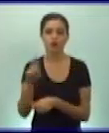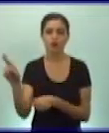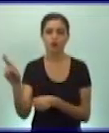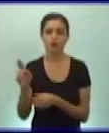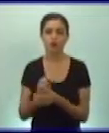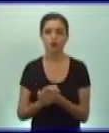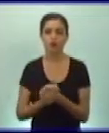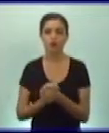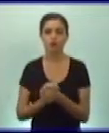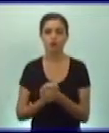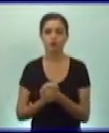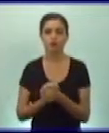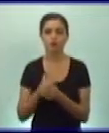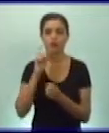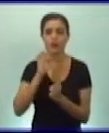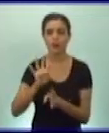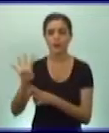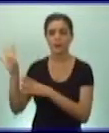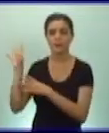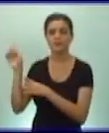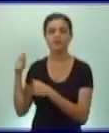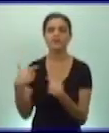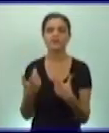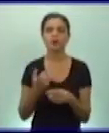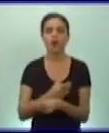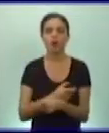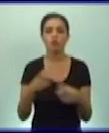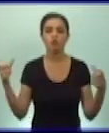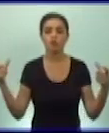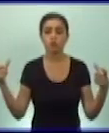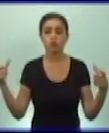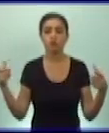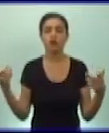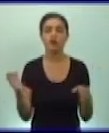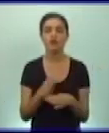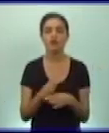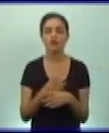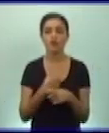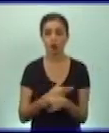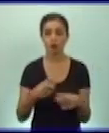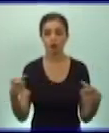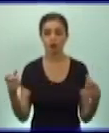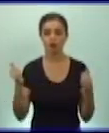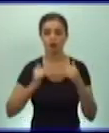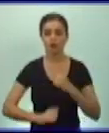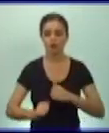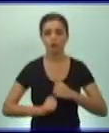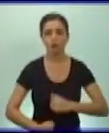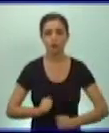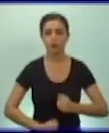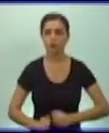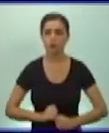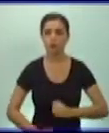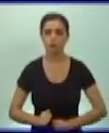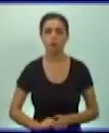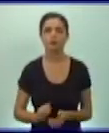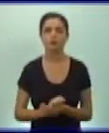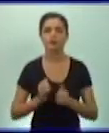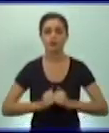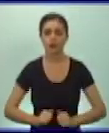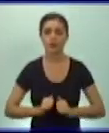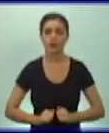reconocida como la década del baby boom, lo que quiere decir explosión de natalidad, la cual tuvo su tope en el